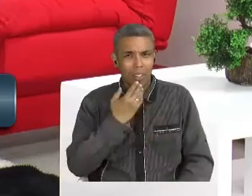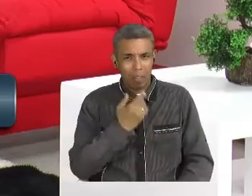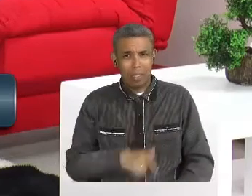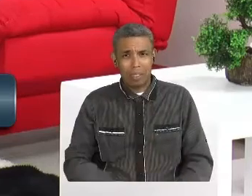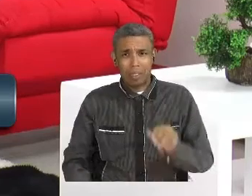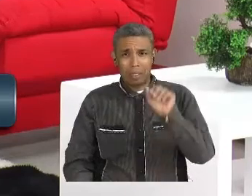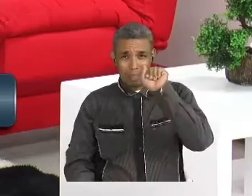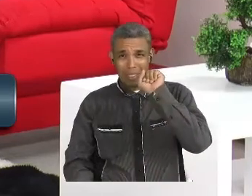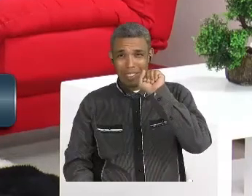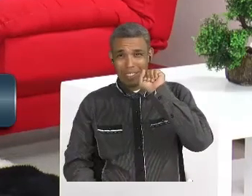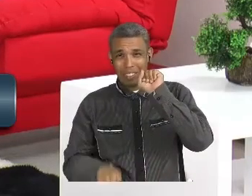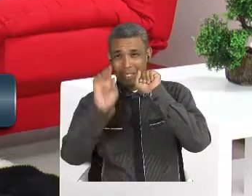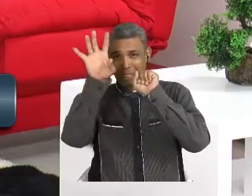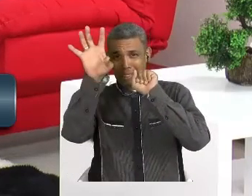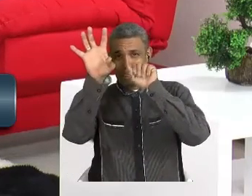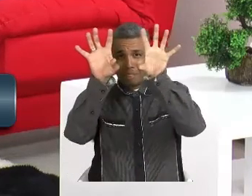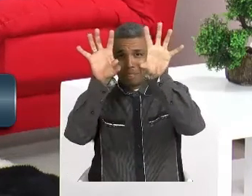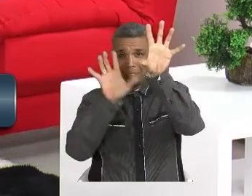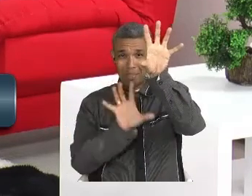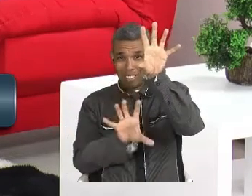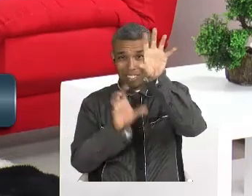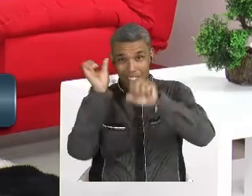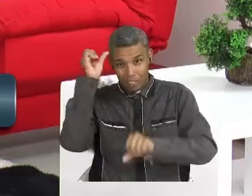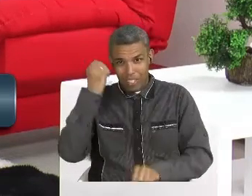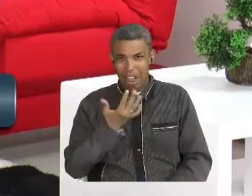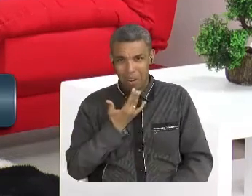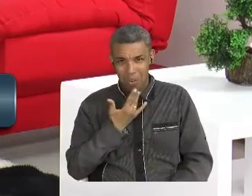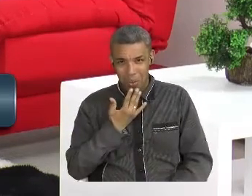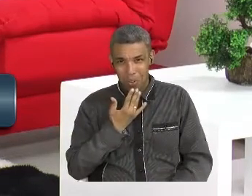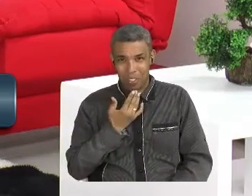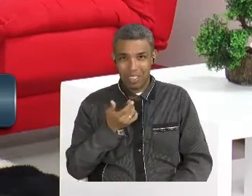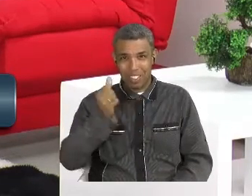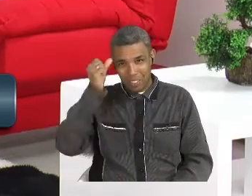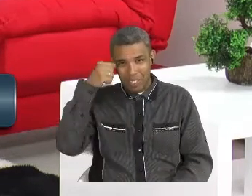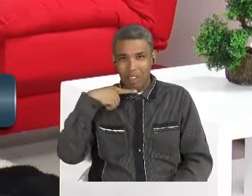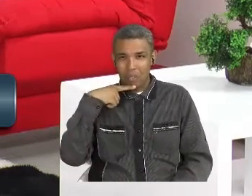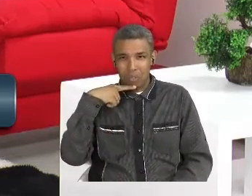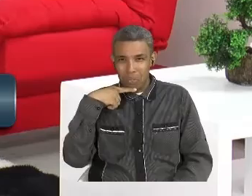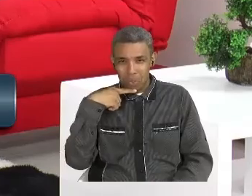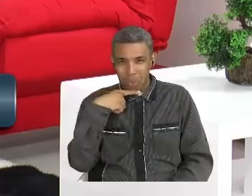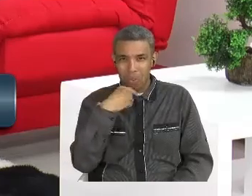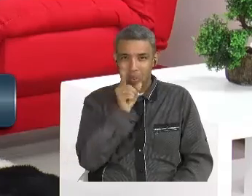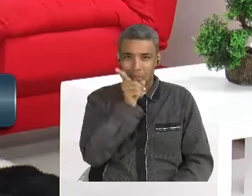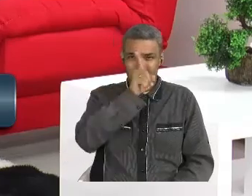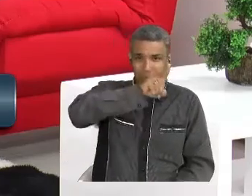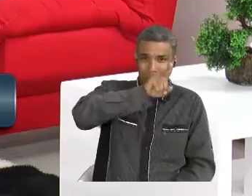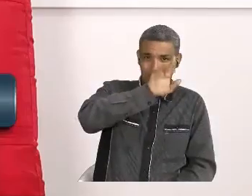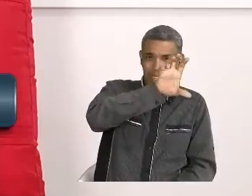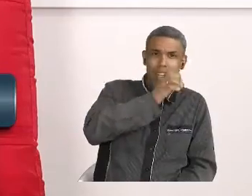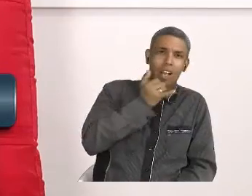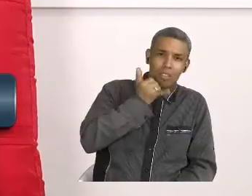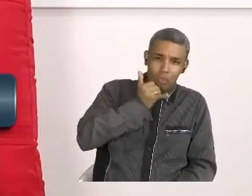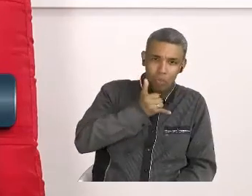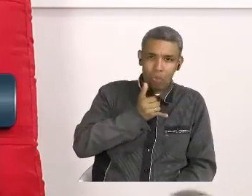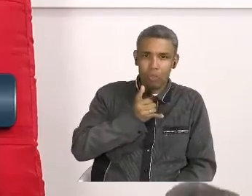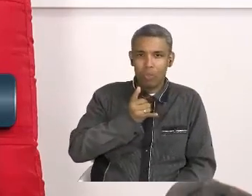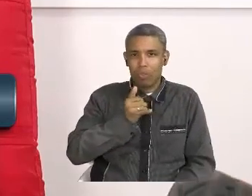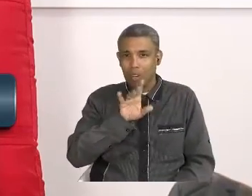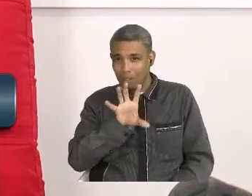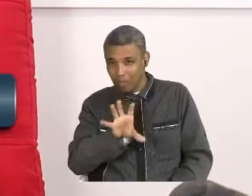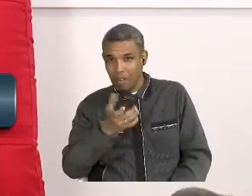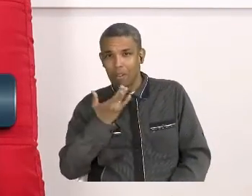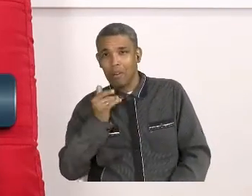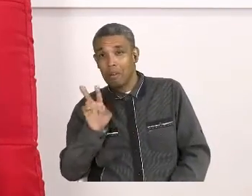los vayan organizando desde su casa y puedan ayudar a nuestros hermanos en Mocoa. Hoy Mocoa somos todos.